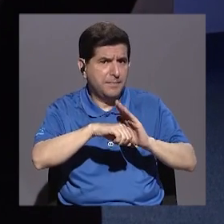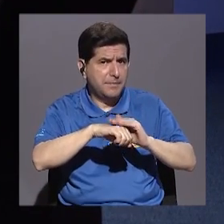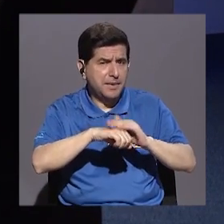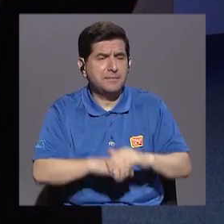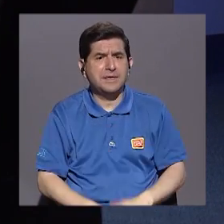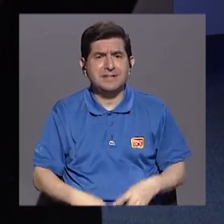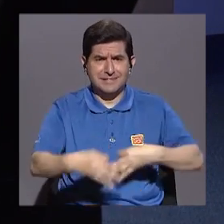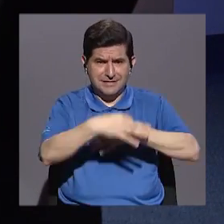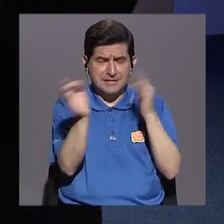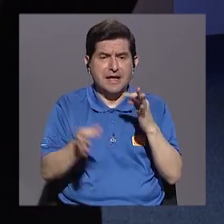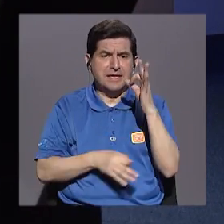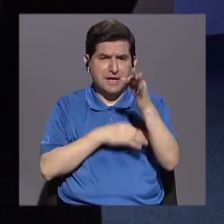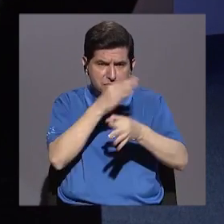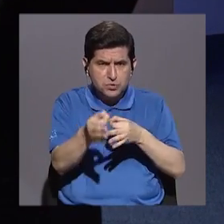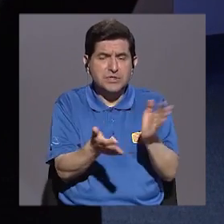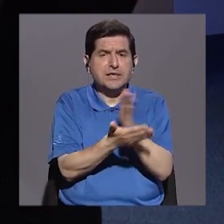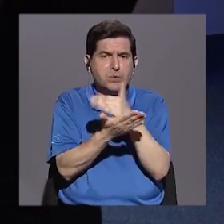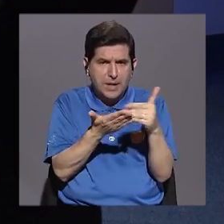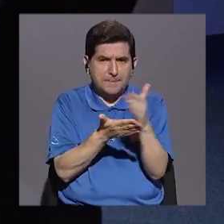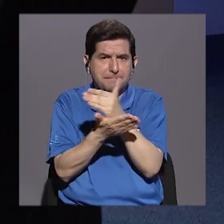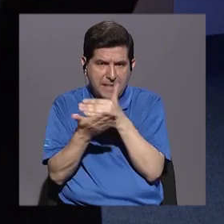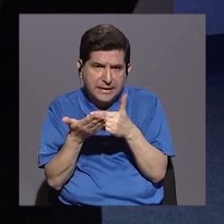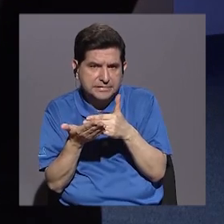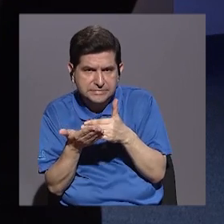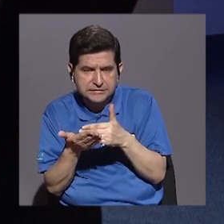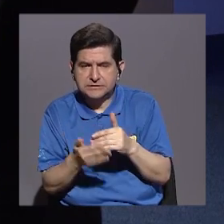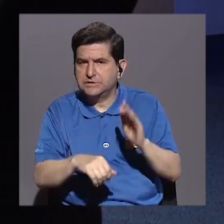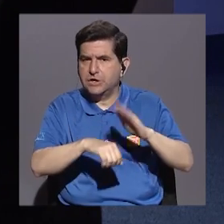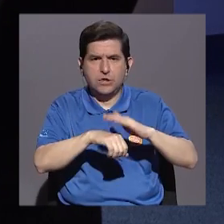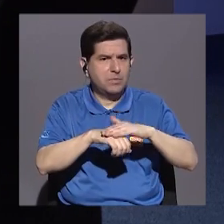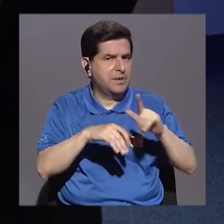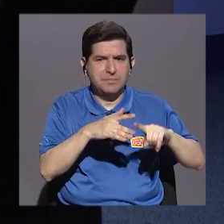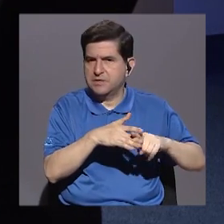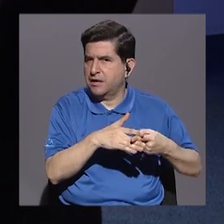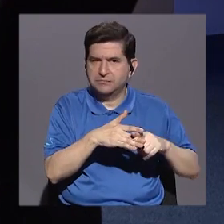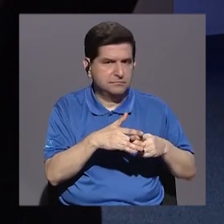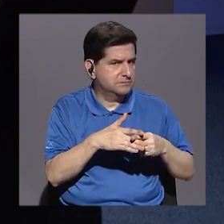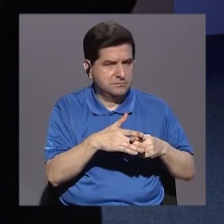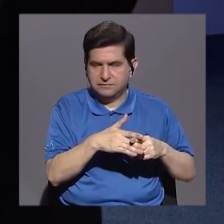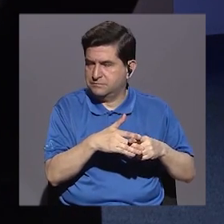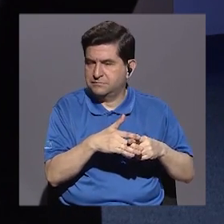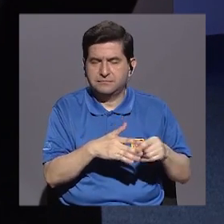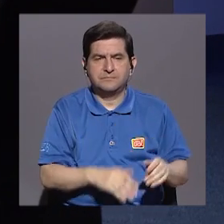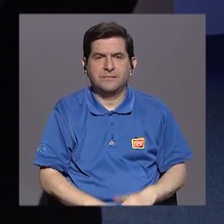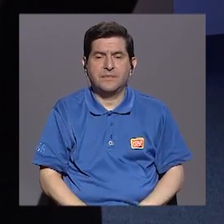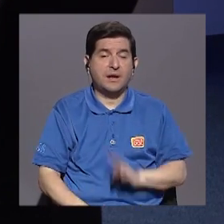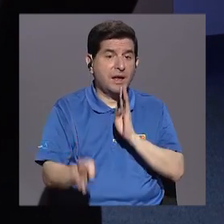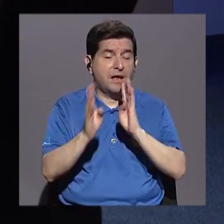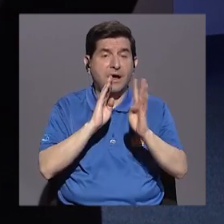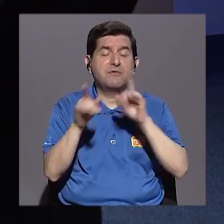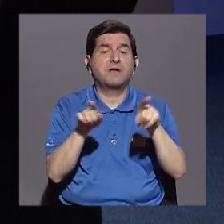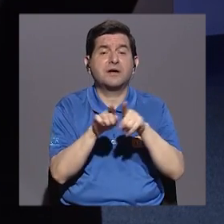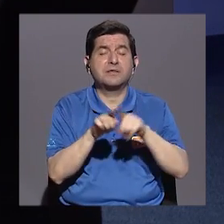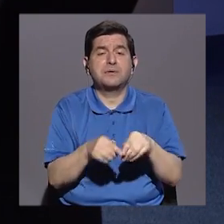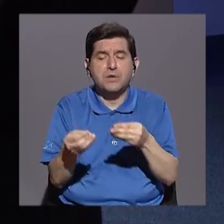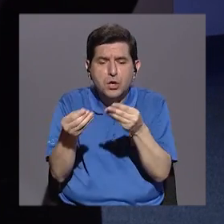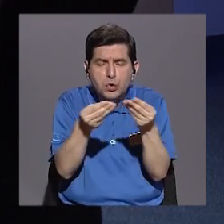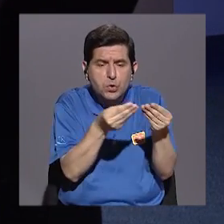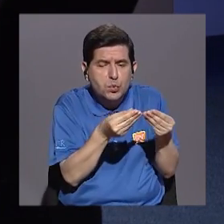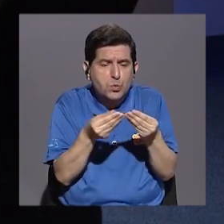permite que los talleres sustituyen piezas ahora no permite que lo repare por otro lado veremos de los